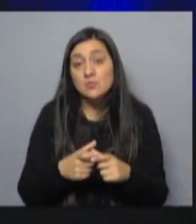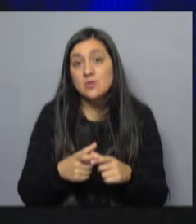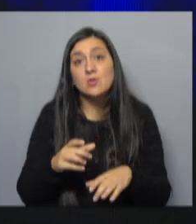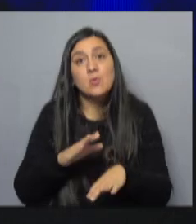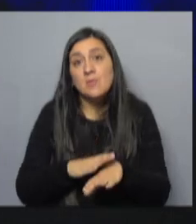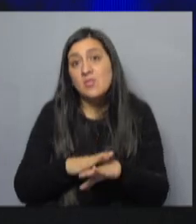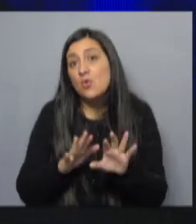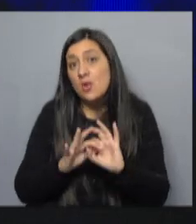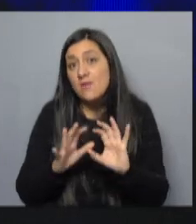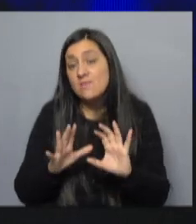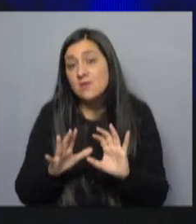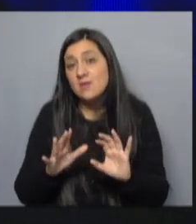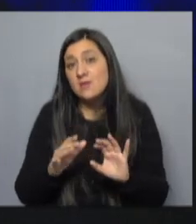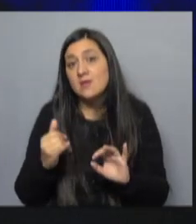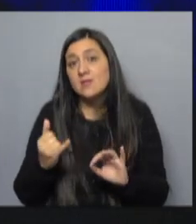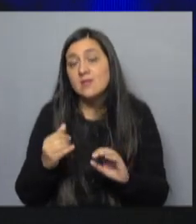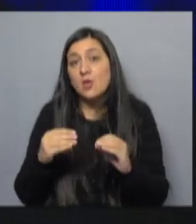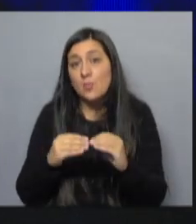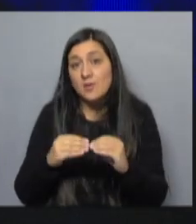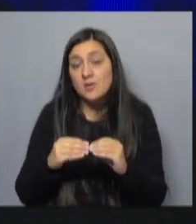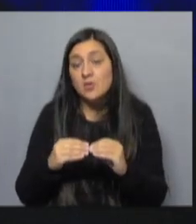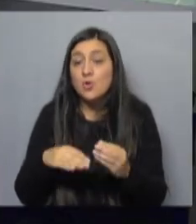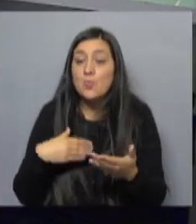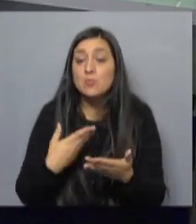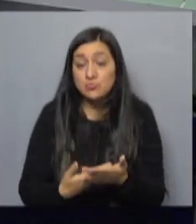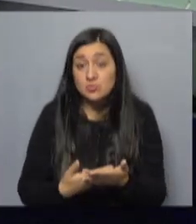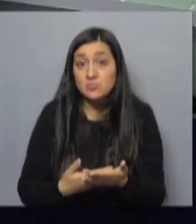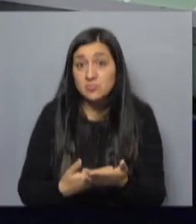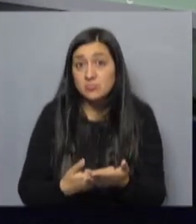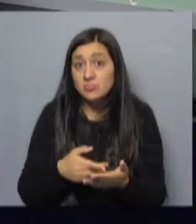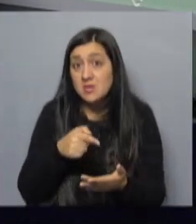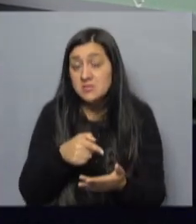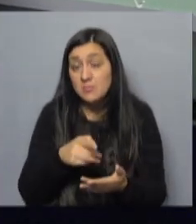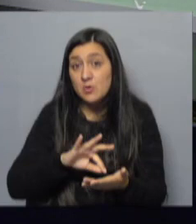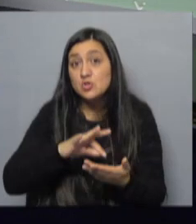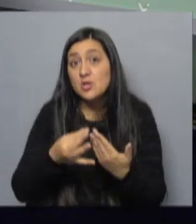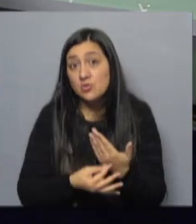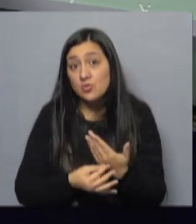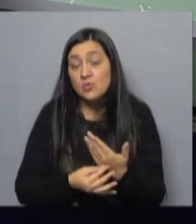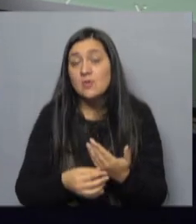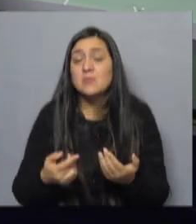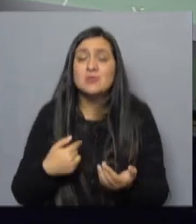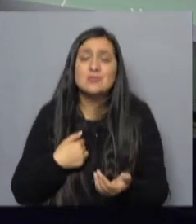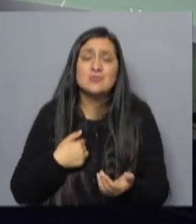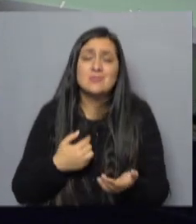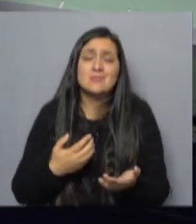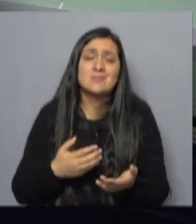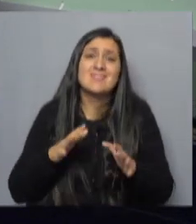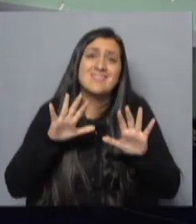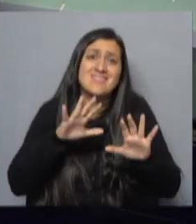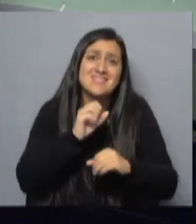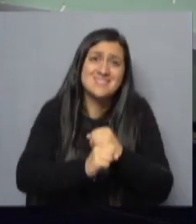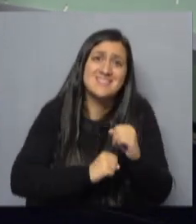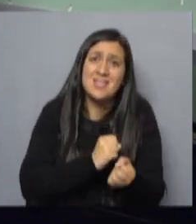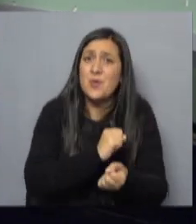libre el compadrián ahí, nos propusimos para hacer eso, y así como varios, yo me paso con 10 años dentro de la cárcel, creo